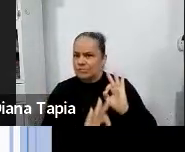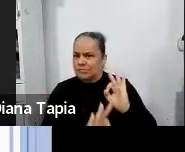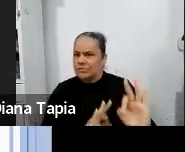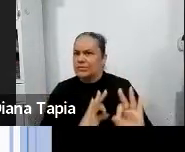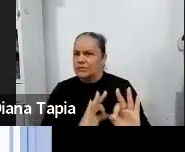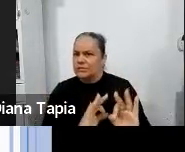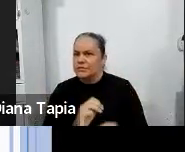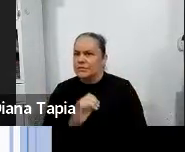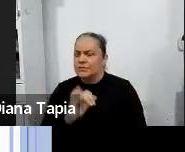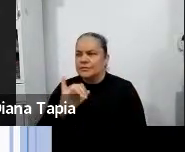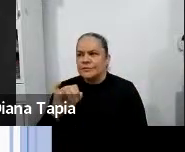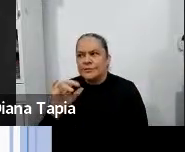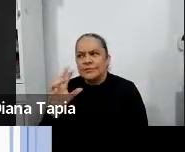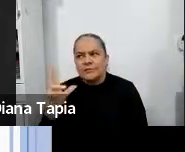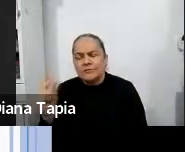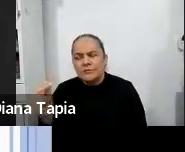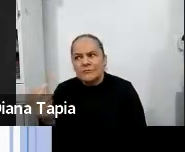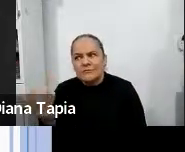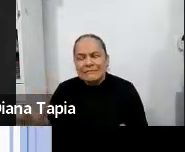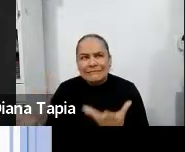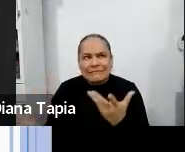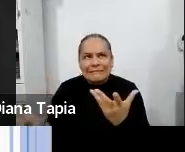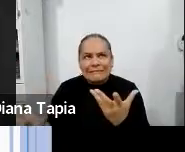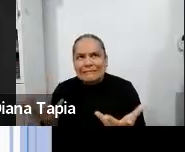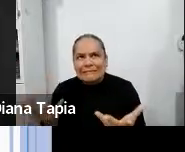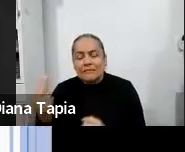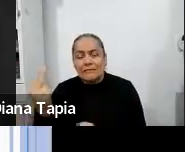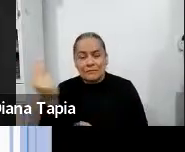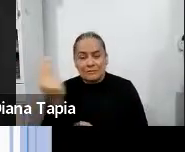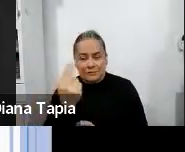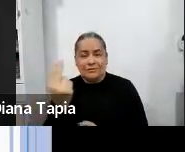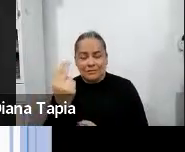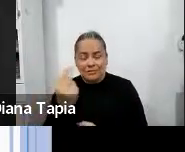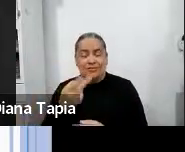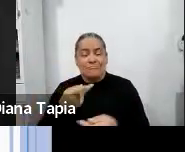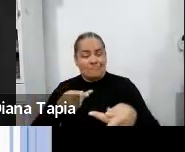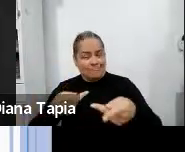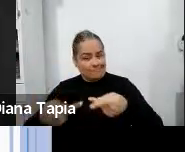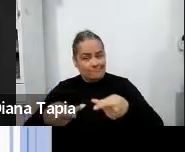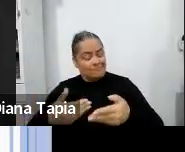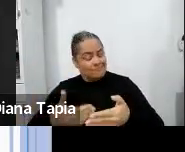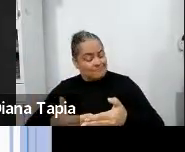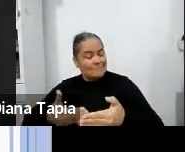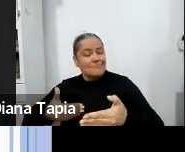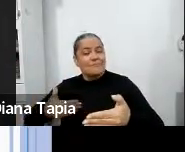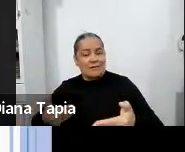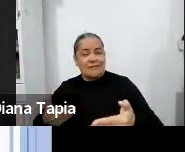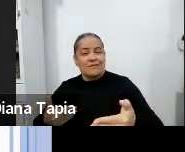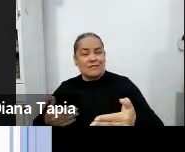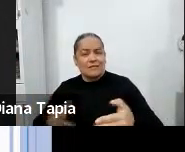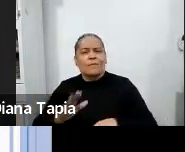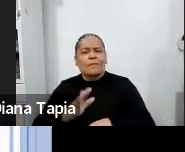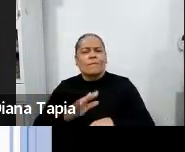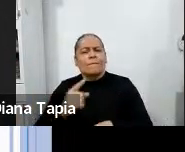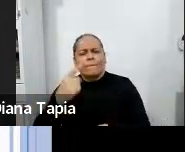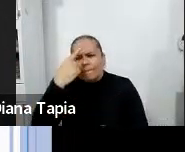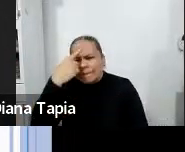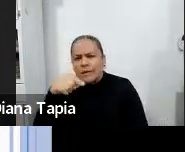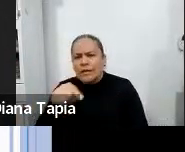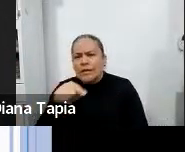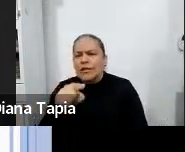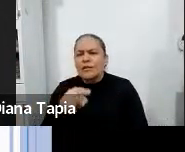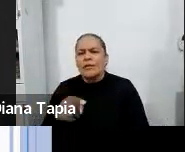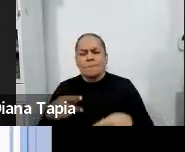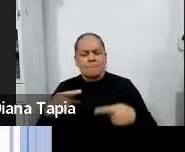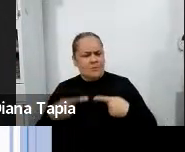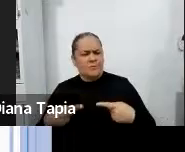mayores facilidades y con ello lograr que el paciente se sienta a gusto con la visita, o